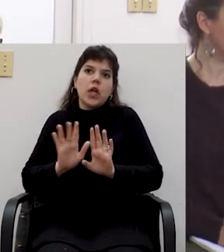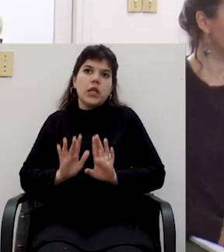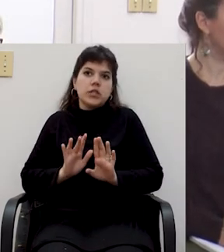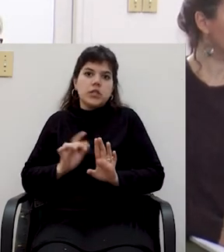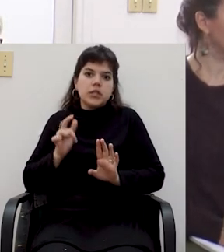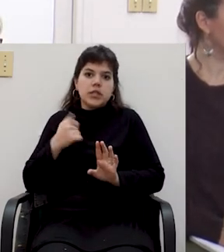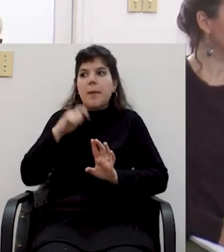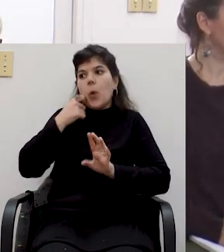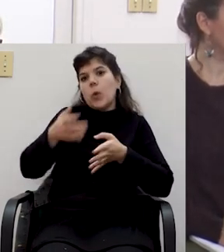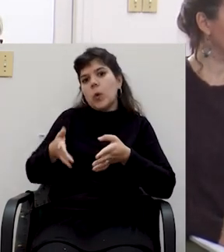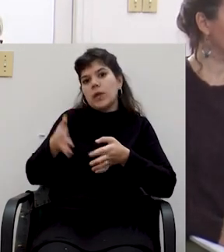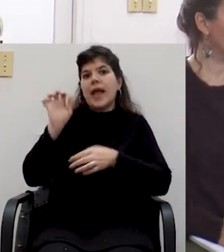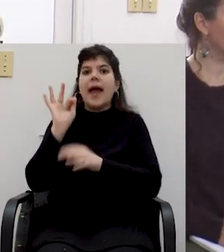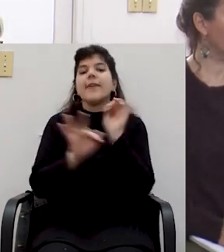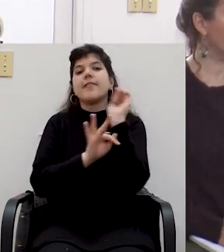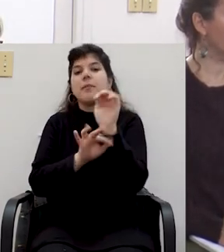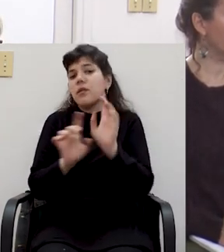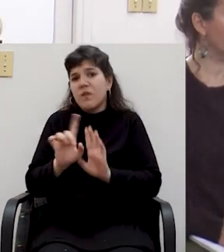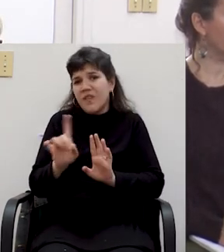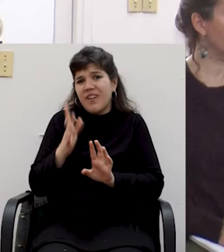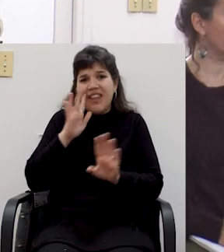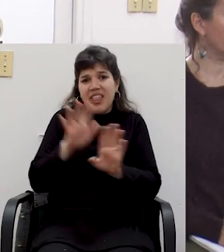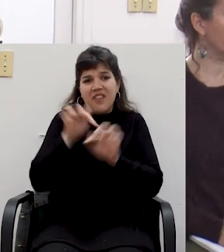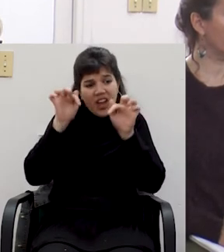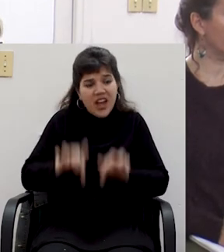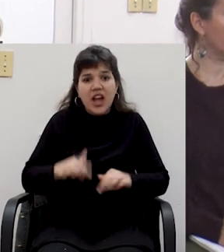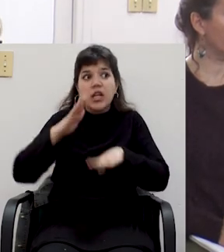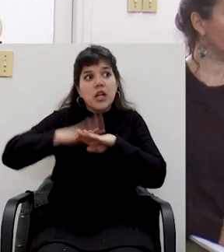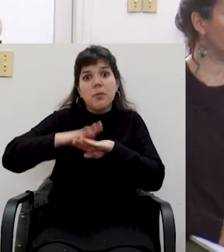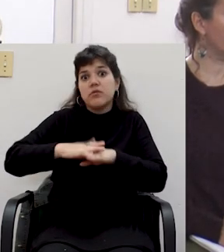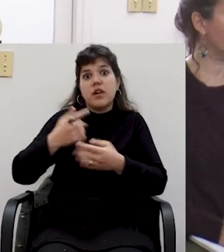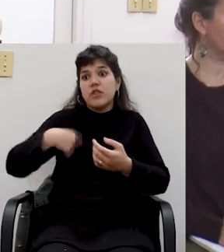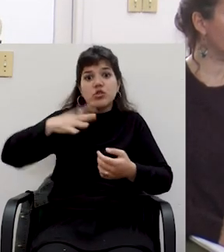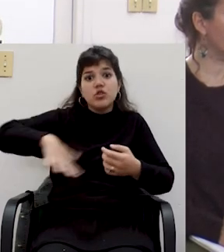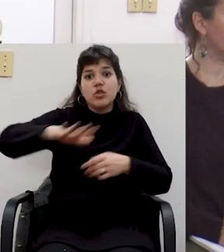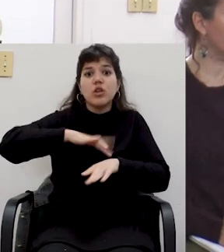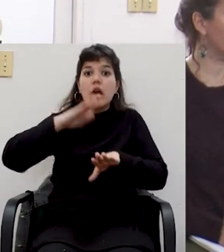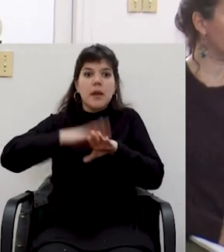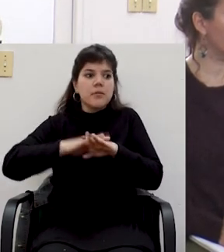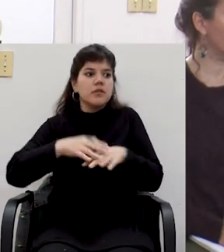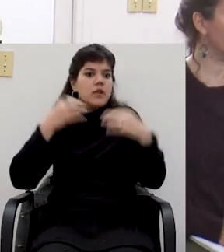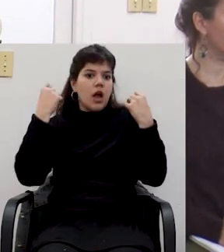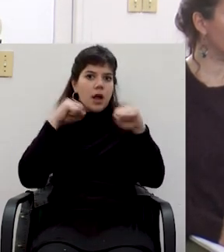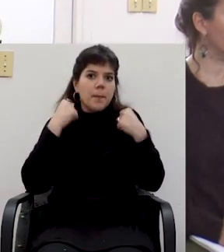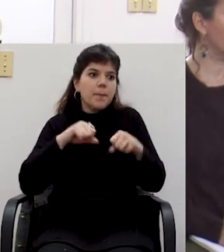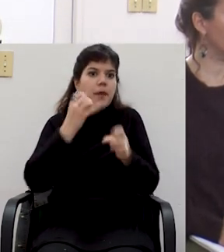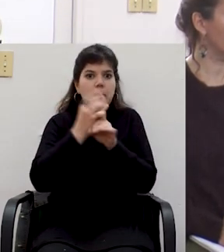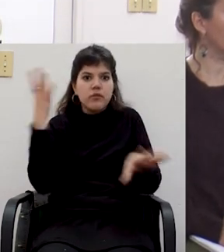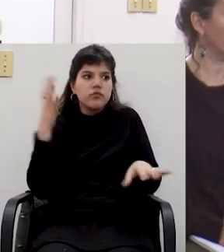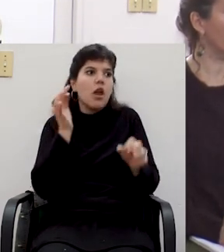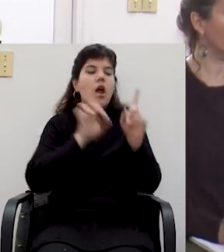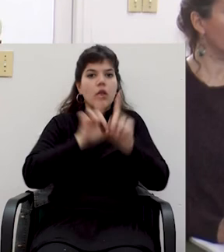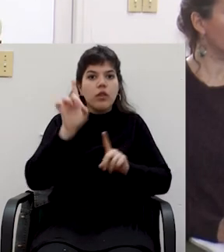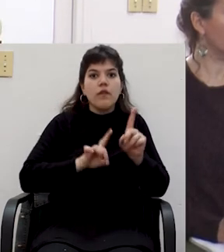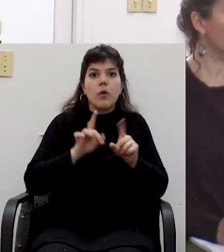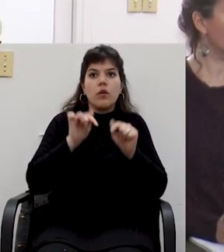movimientos feministas. Estamos hablando de que tenemos responsabilidades en el ejercicio académico, en el ejercicio profesional,